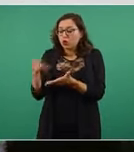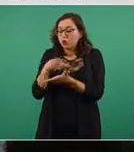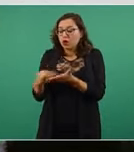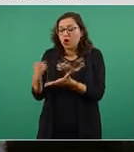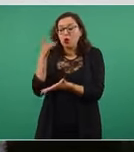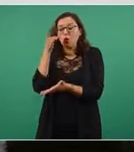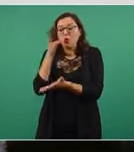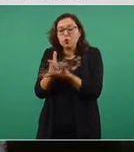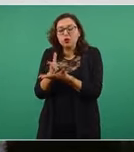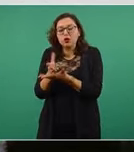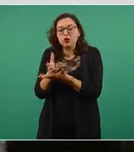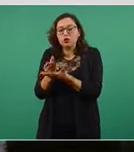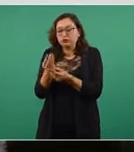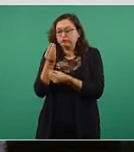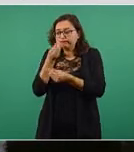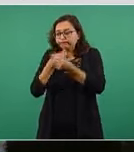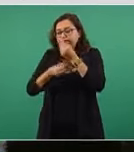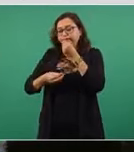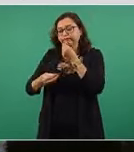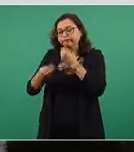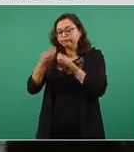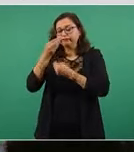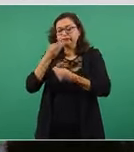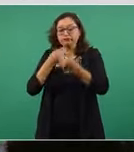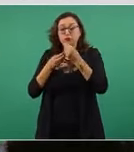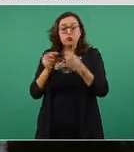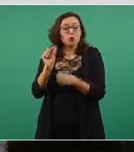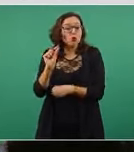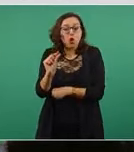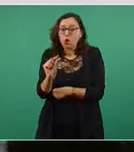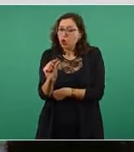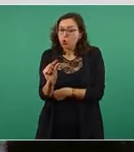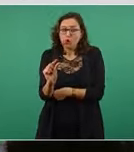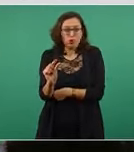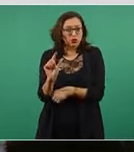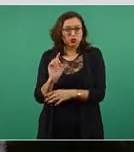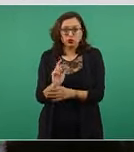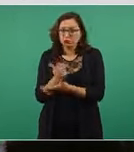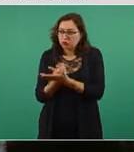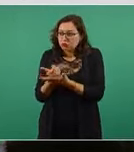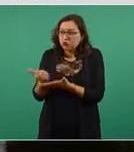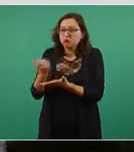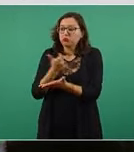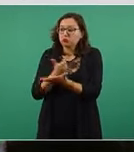y aún estos en pequeña escala.